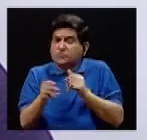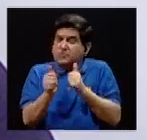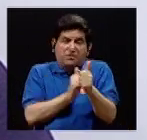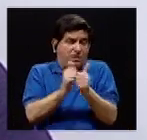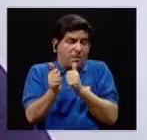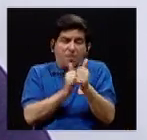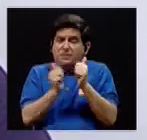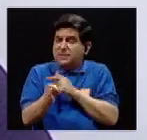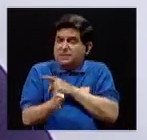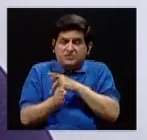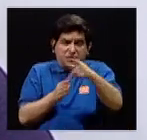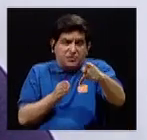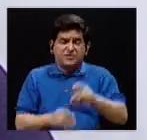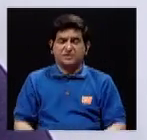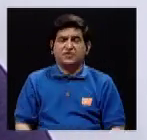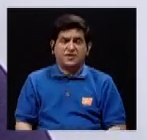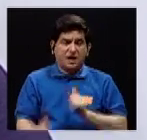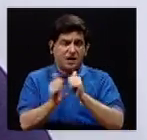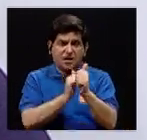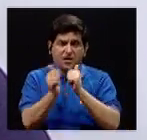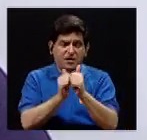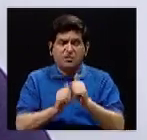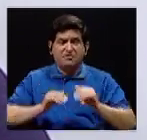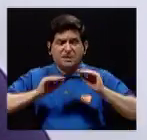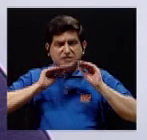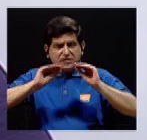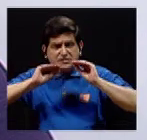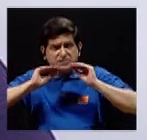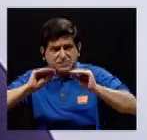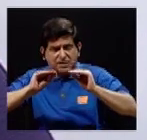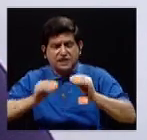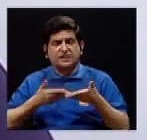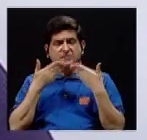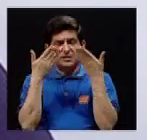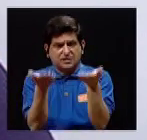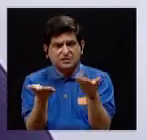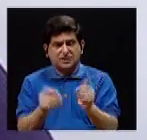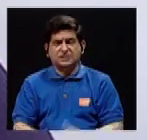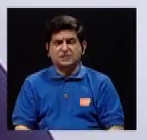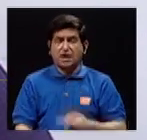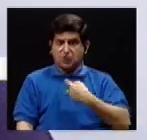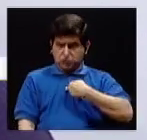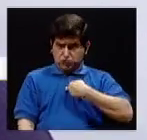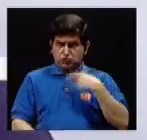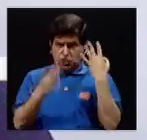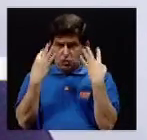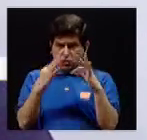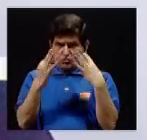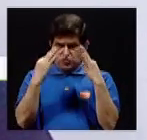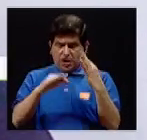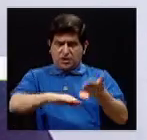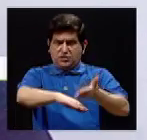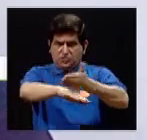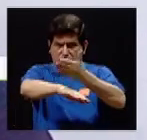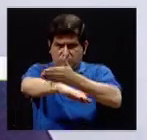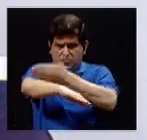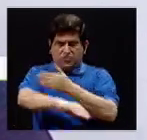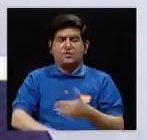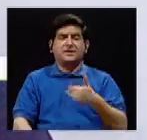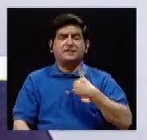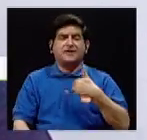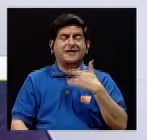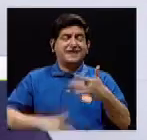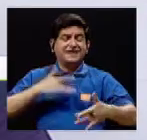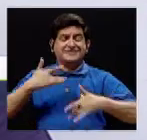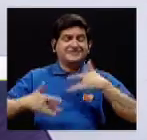eh de competencia profesional y de competencia académica lo que yo pretendo promover es que